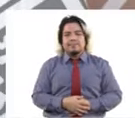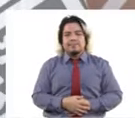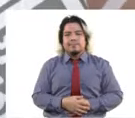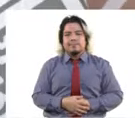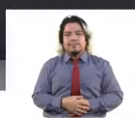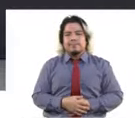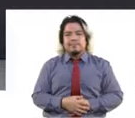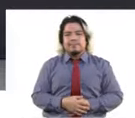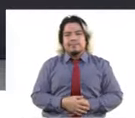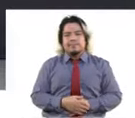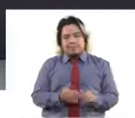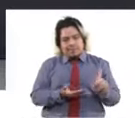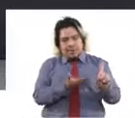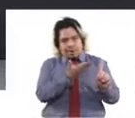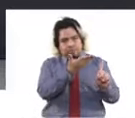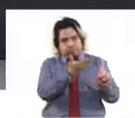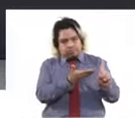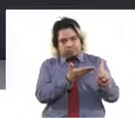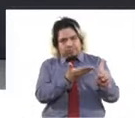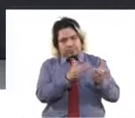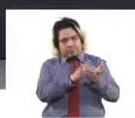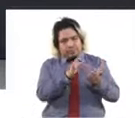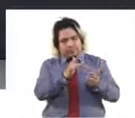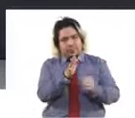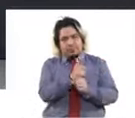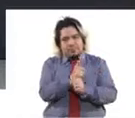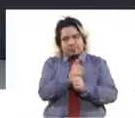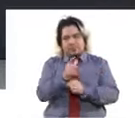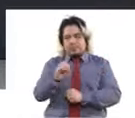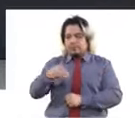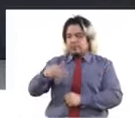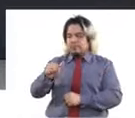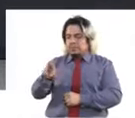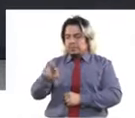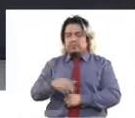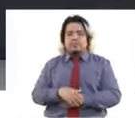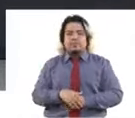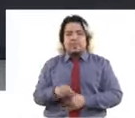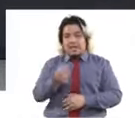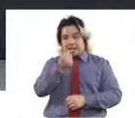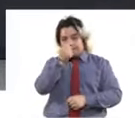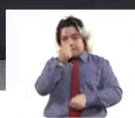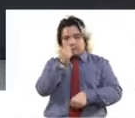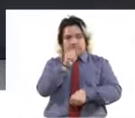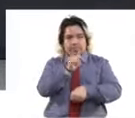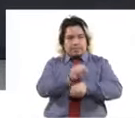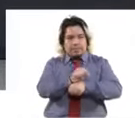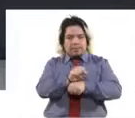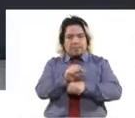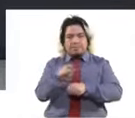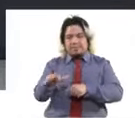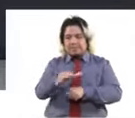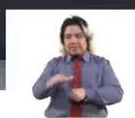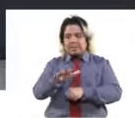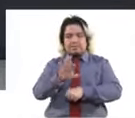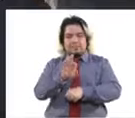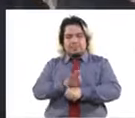Estimamos la importante participación del licenciado Omar García Harfuch, secretario de Seguridad Ciudadana.